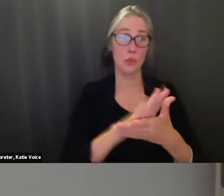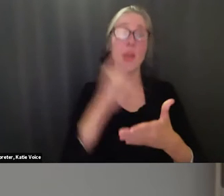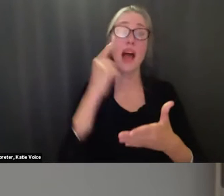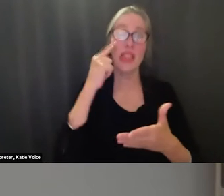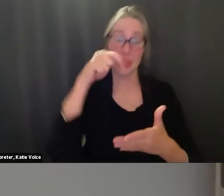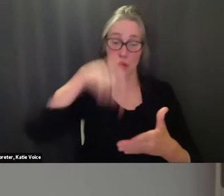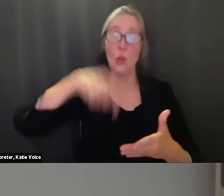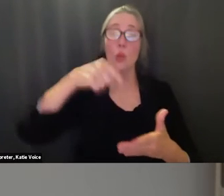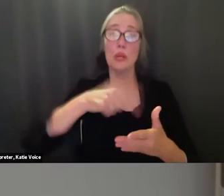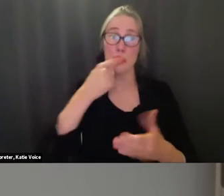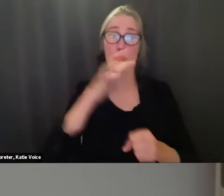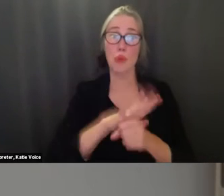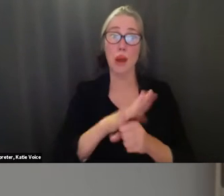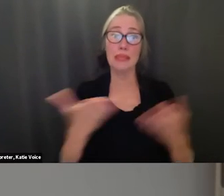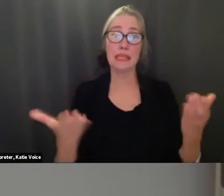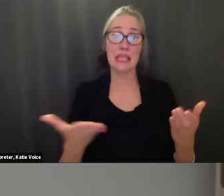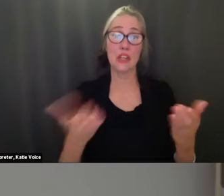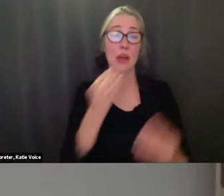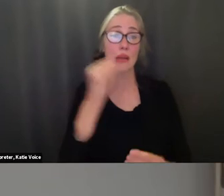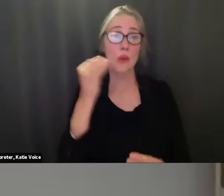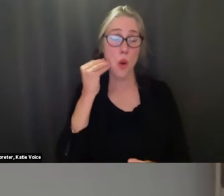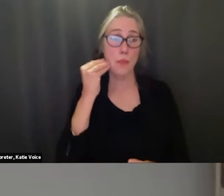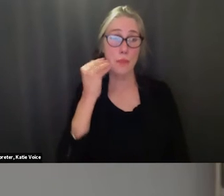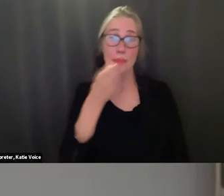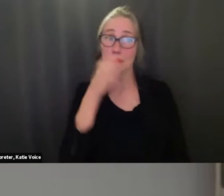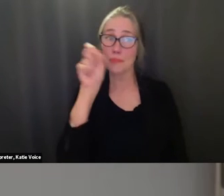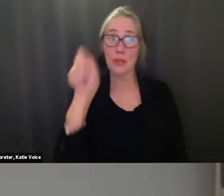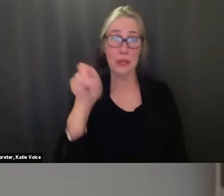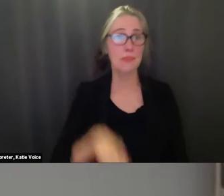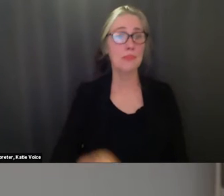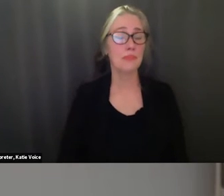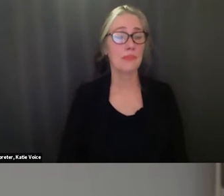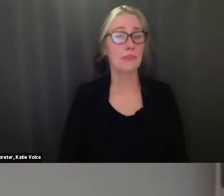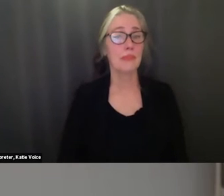podemos hacer aquí en casa. Y también